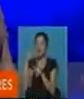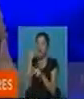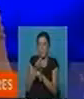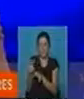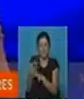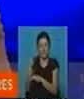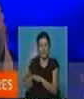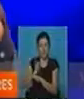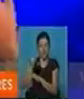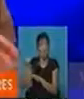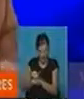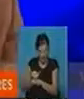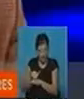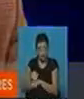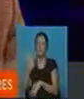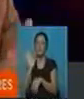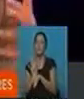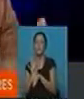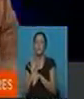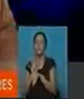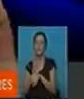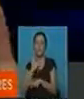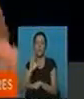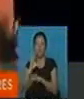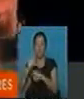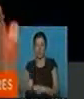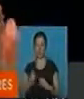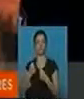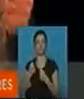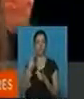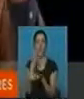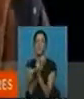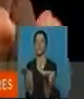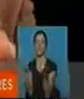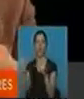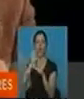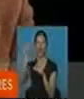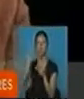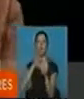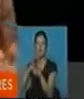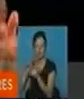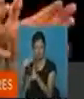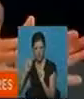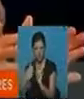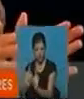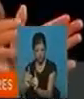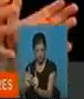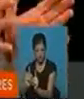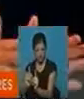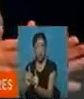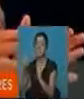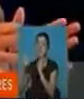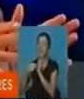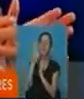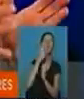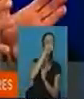la revancha de los que llegan otra vez a Europa a demostrarles que la guerra también se la van a librar allá. En Estados Unidos es